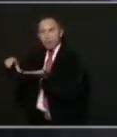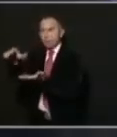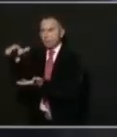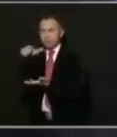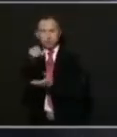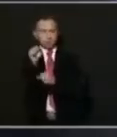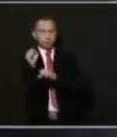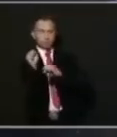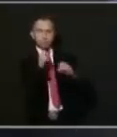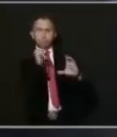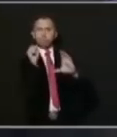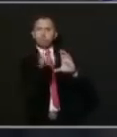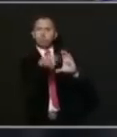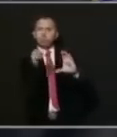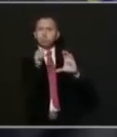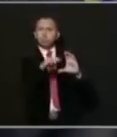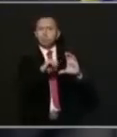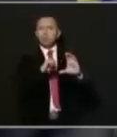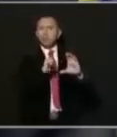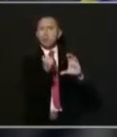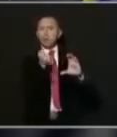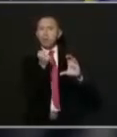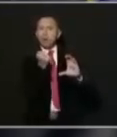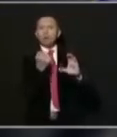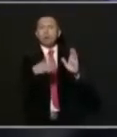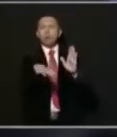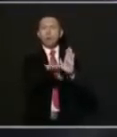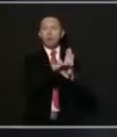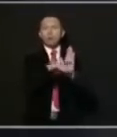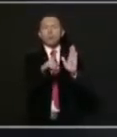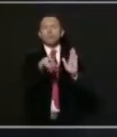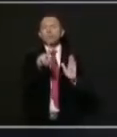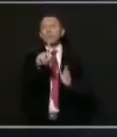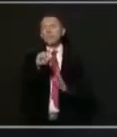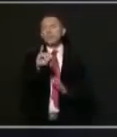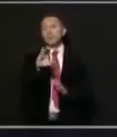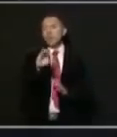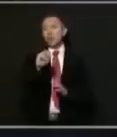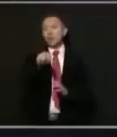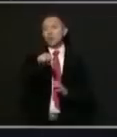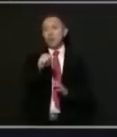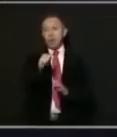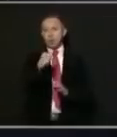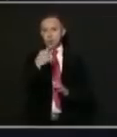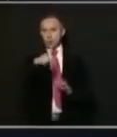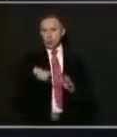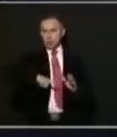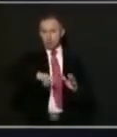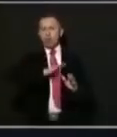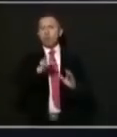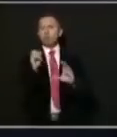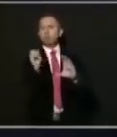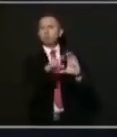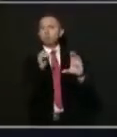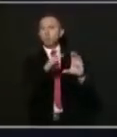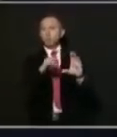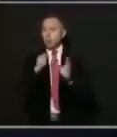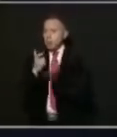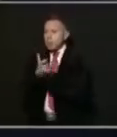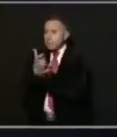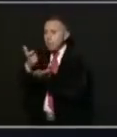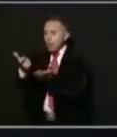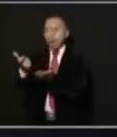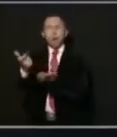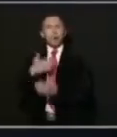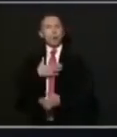depósitos de Diconsa y Liconsa. Se les va a pagar precios justos, no